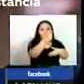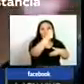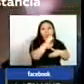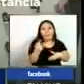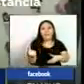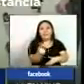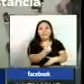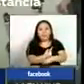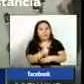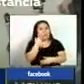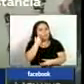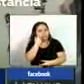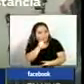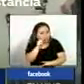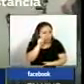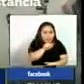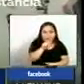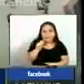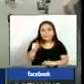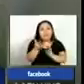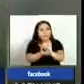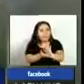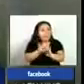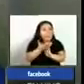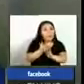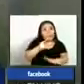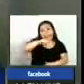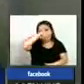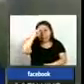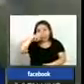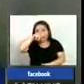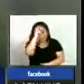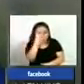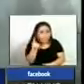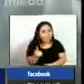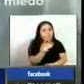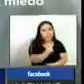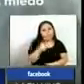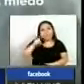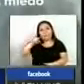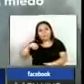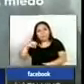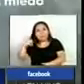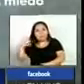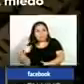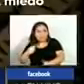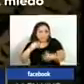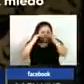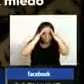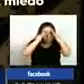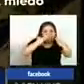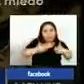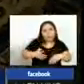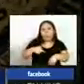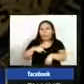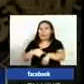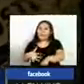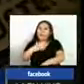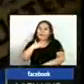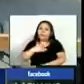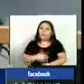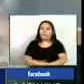humanidad identificando y destacando la labor de miles de personas que han estado en la lucha en estos tiempos tan